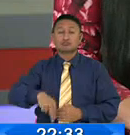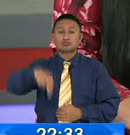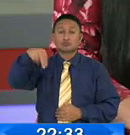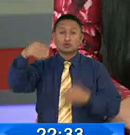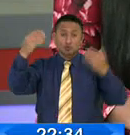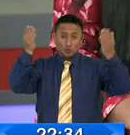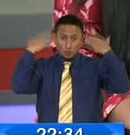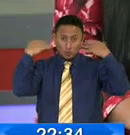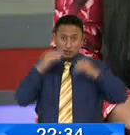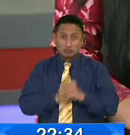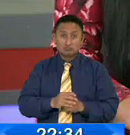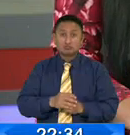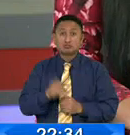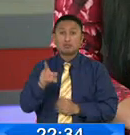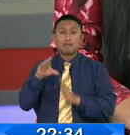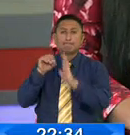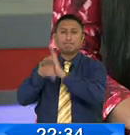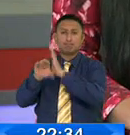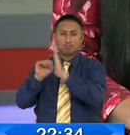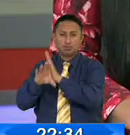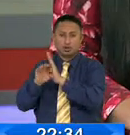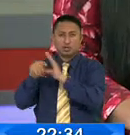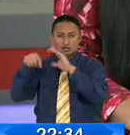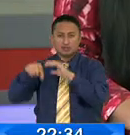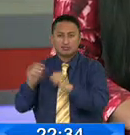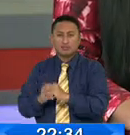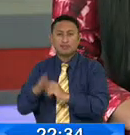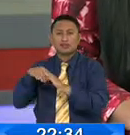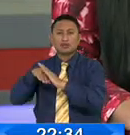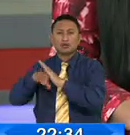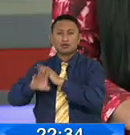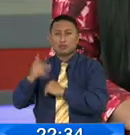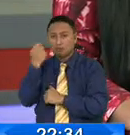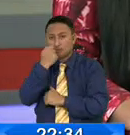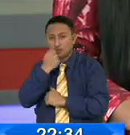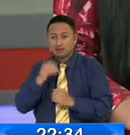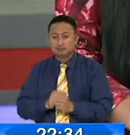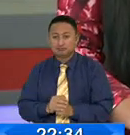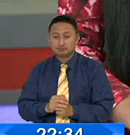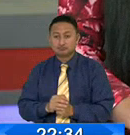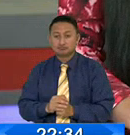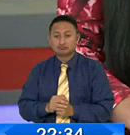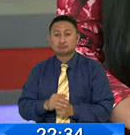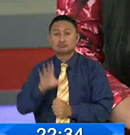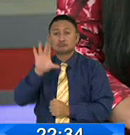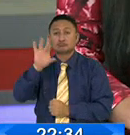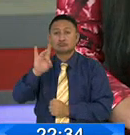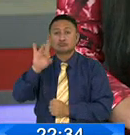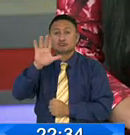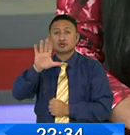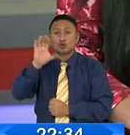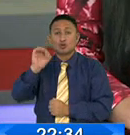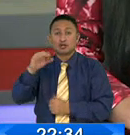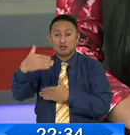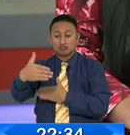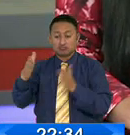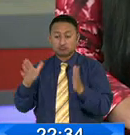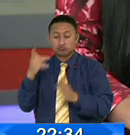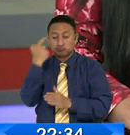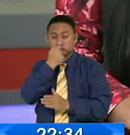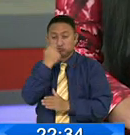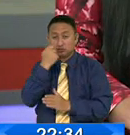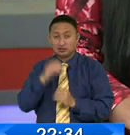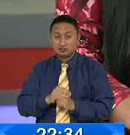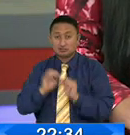Guayaquil fue hallada una bodega donde se almacenaba droga. En total, 850 bloques de cocaína